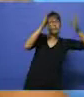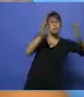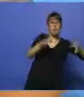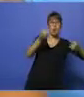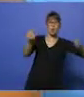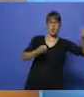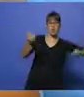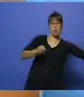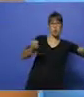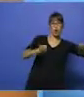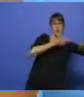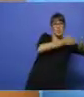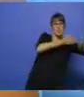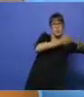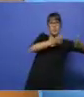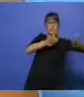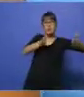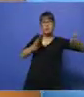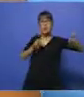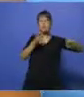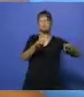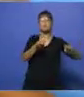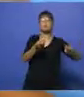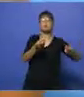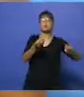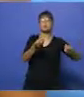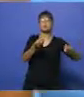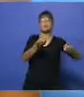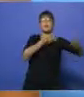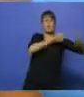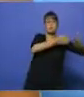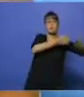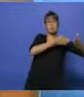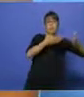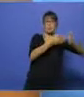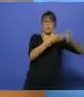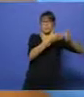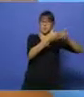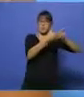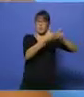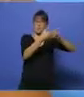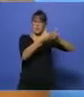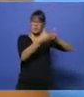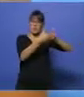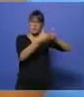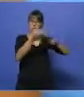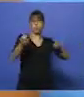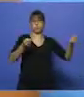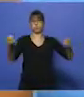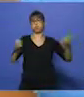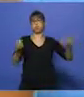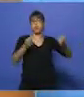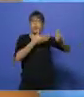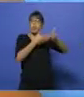para poder ordenar sobre todo lo que tiene que ver con el estacionamiento urbano de los grandes